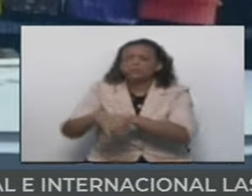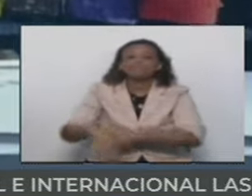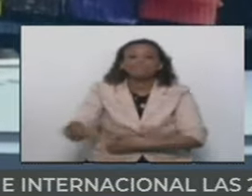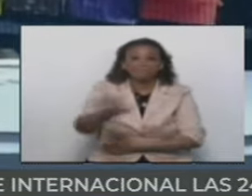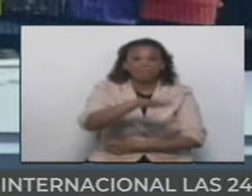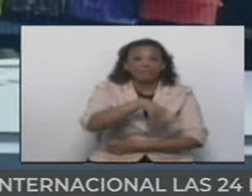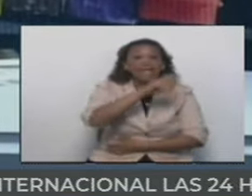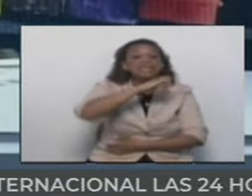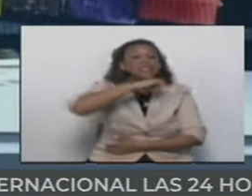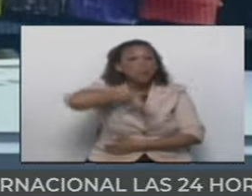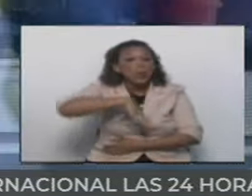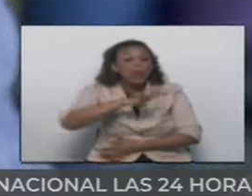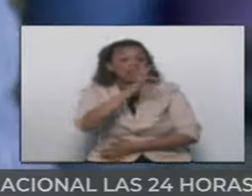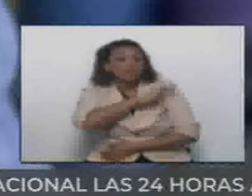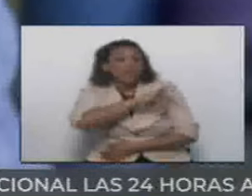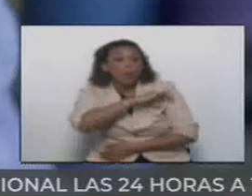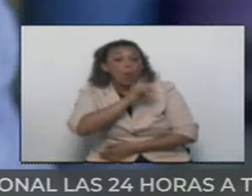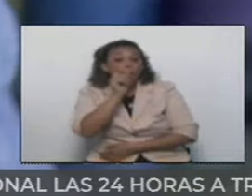Cody.